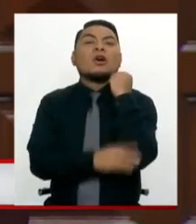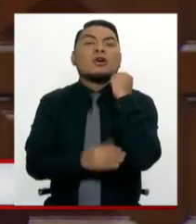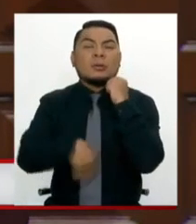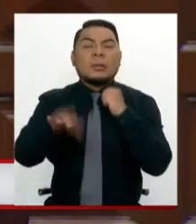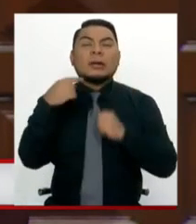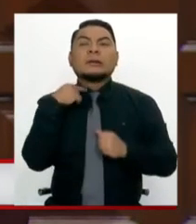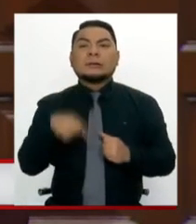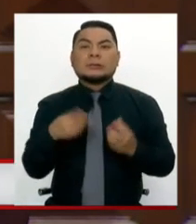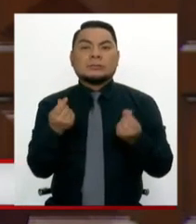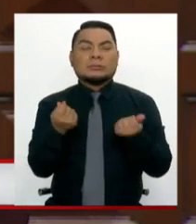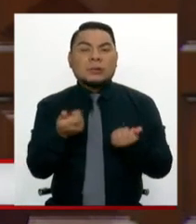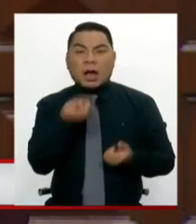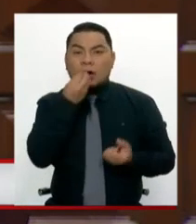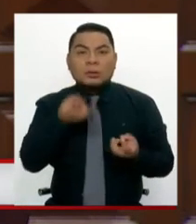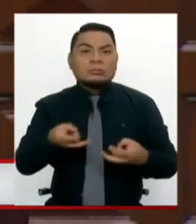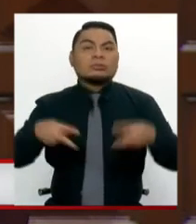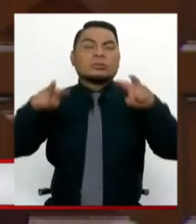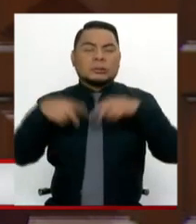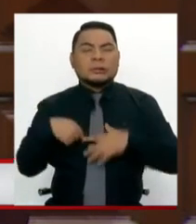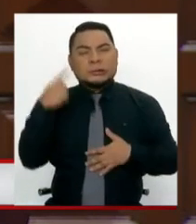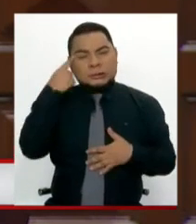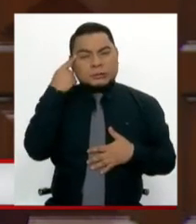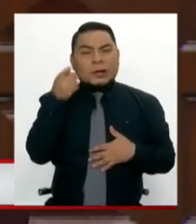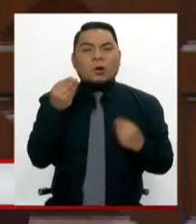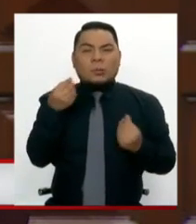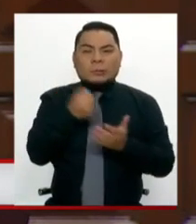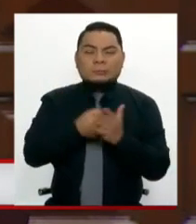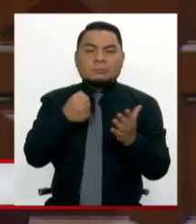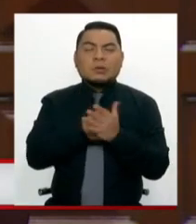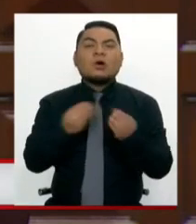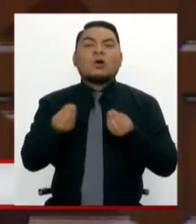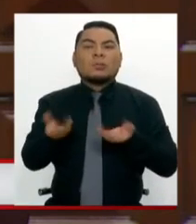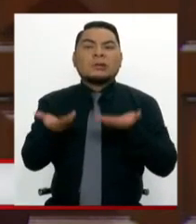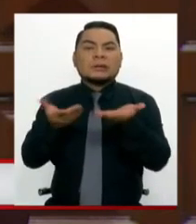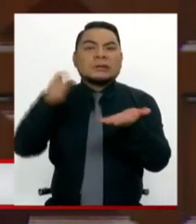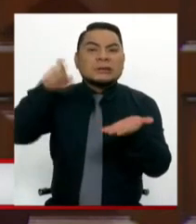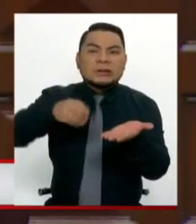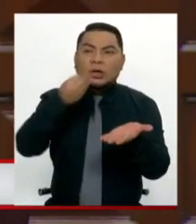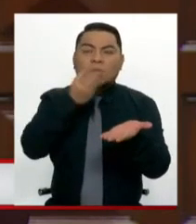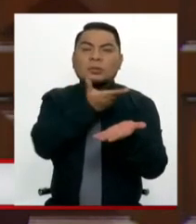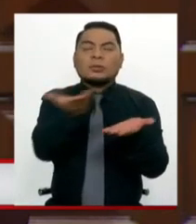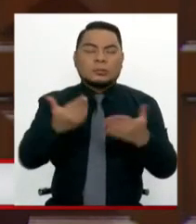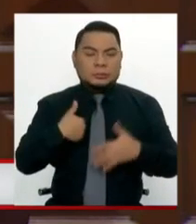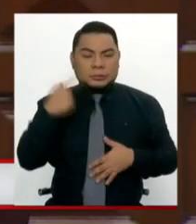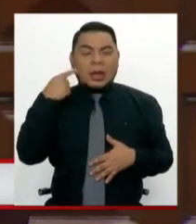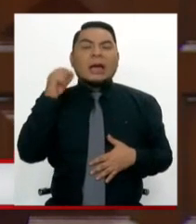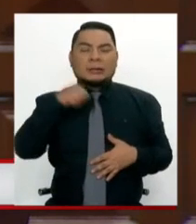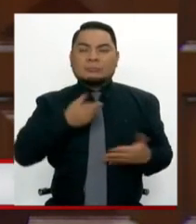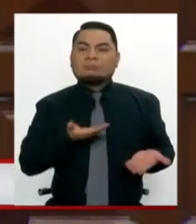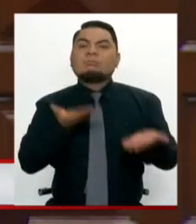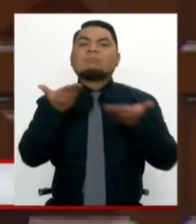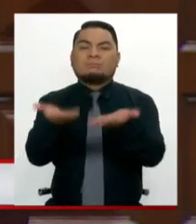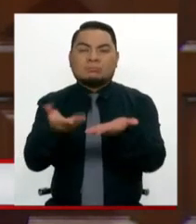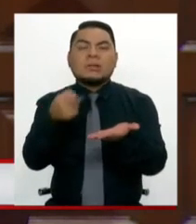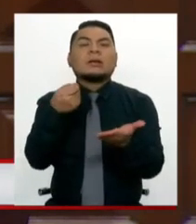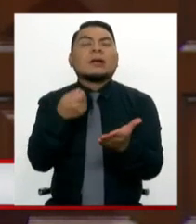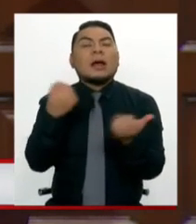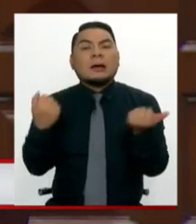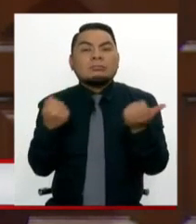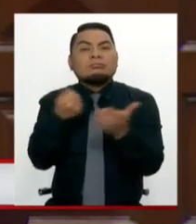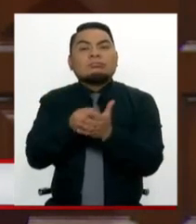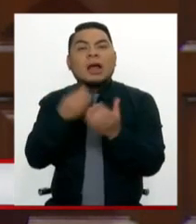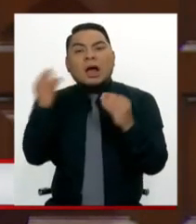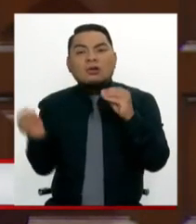vulnerabilidad. Con el fin de mitigar esta subida de los alimentos de primera necesidad, se les entregó una subvención